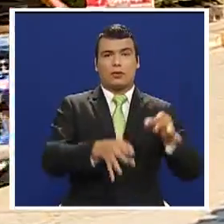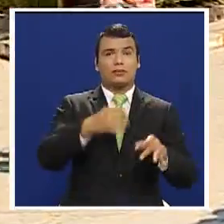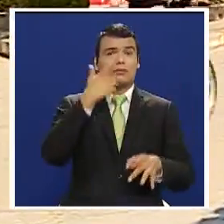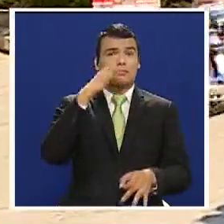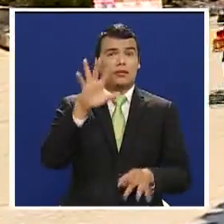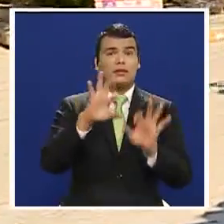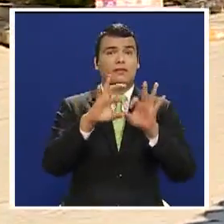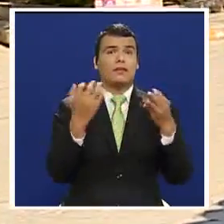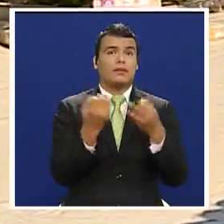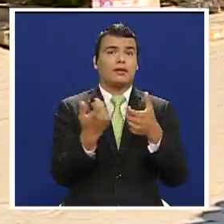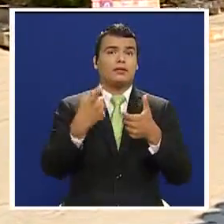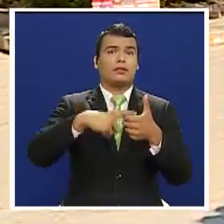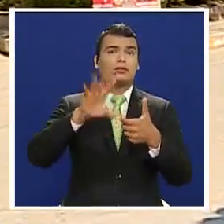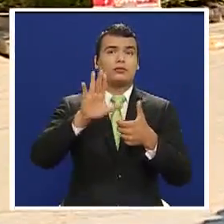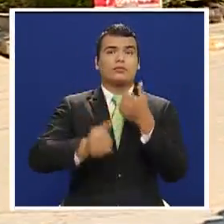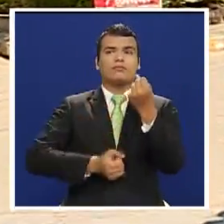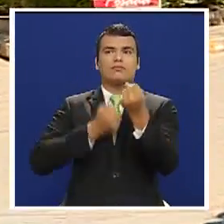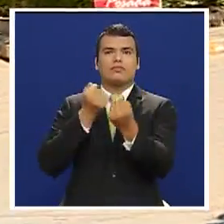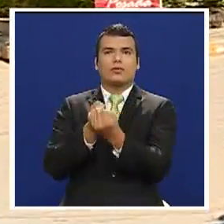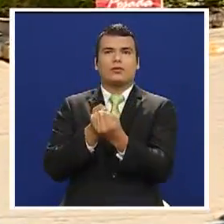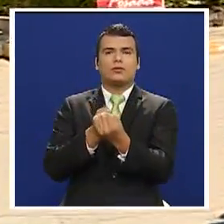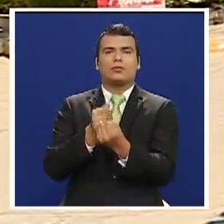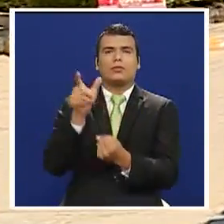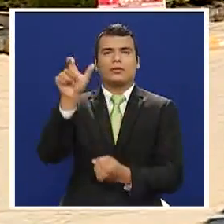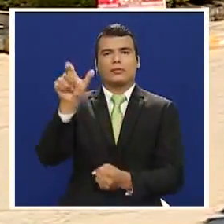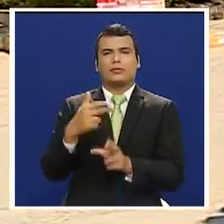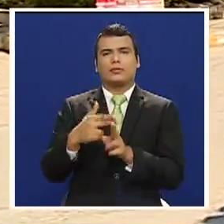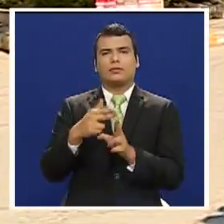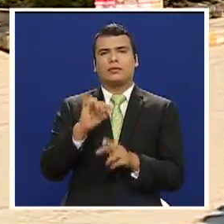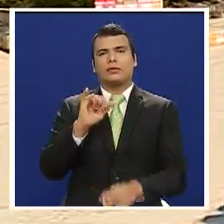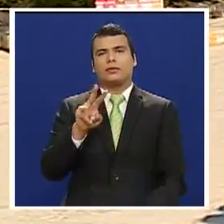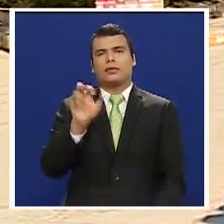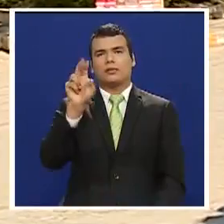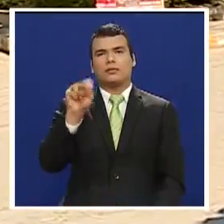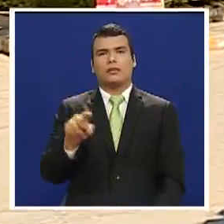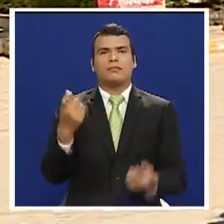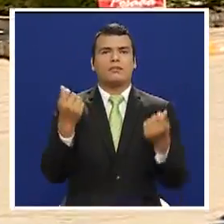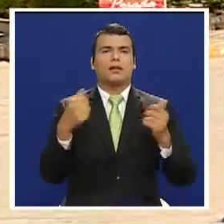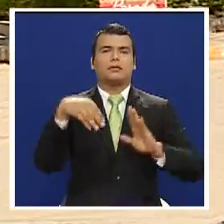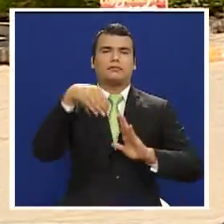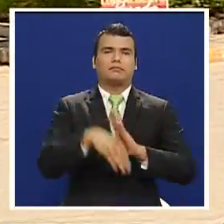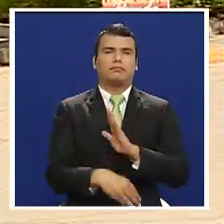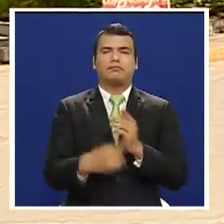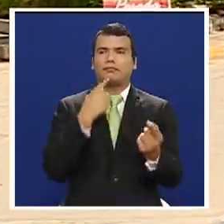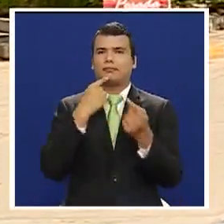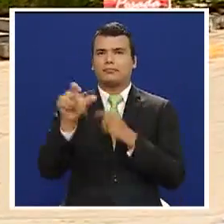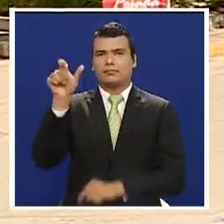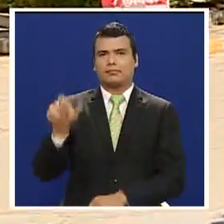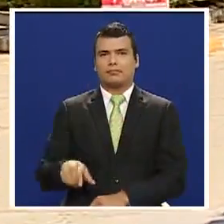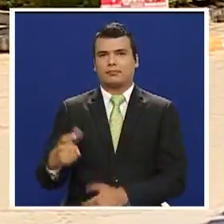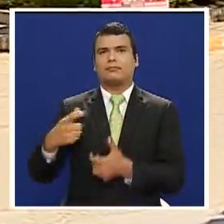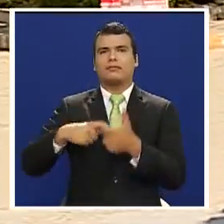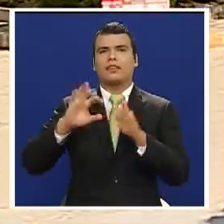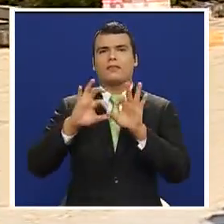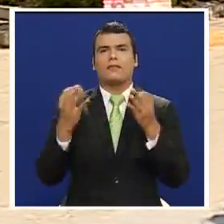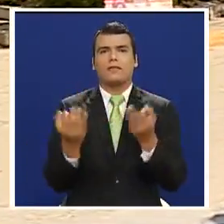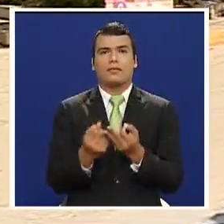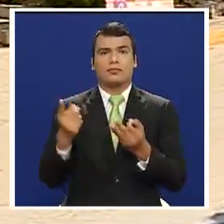de 2015. Hace mucho tiempo estaba el grupo o el clan Úsuga, lo que se denominaba como el clan Úsuga, y quizás hoy tengamos